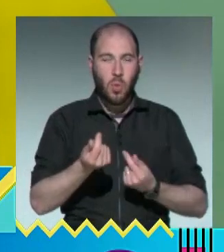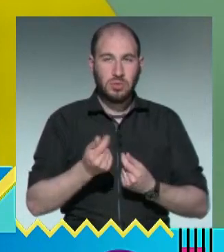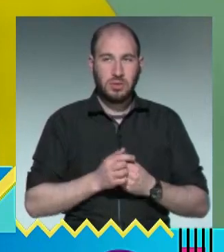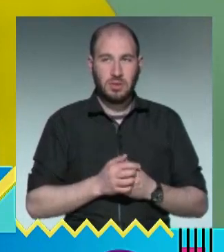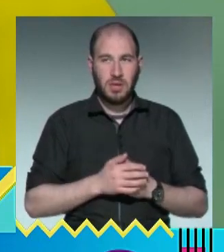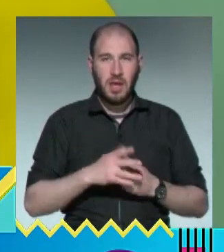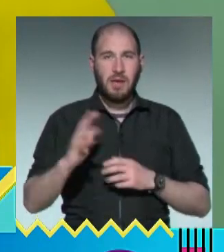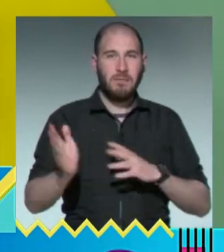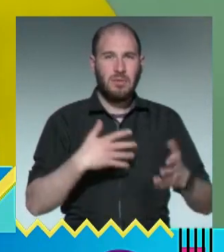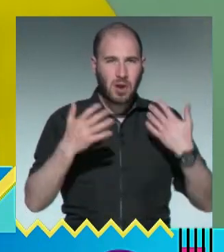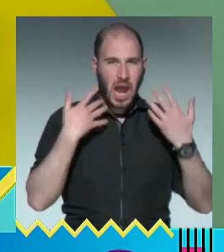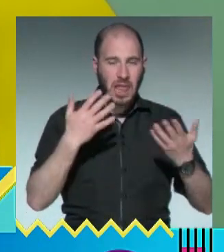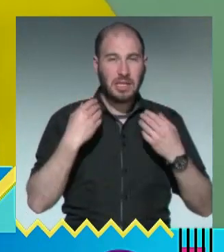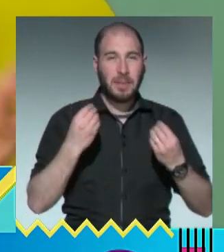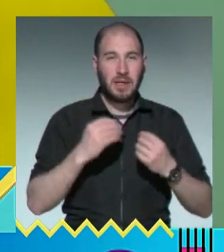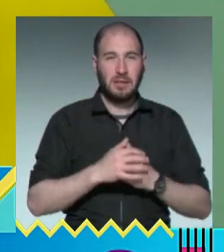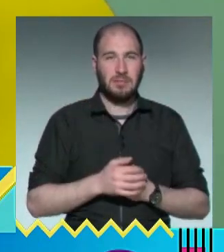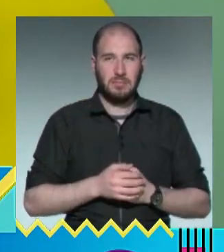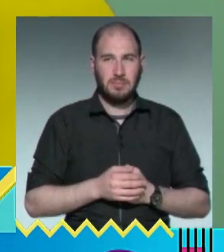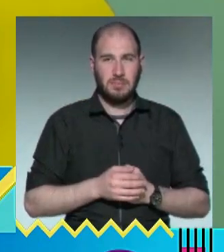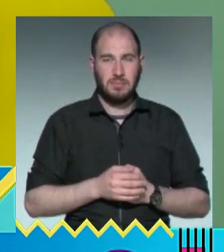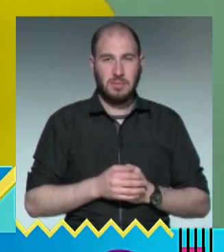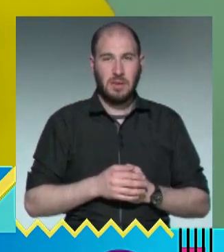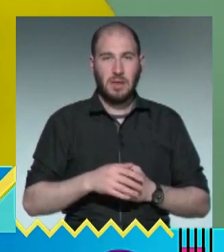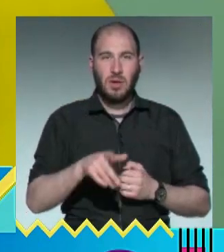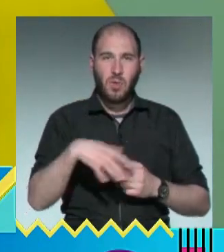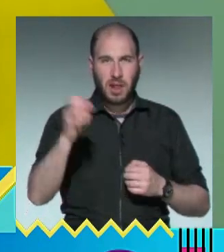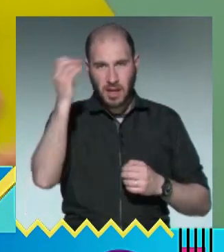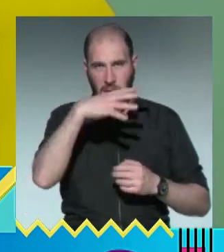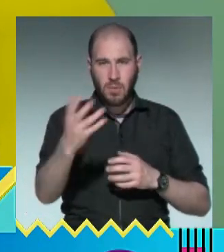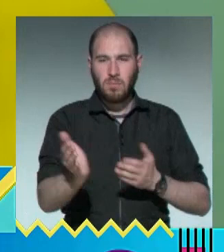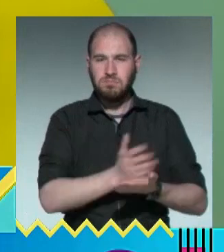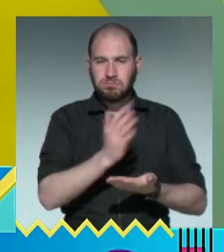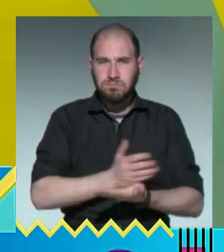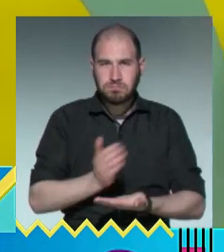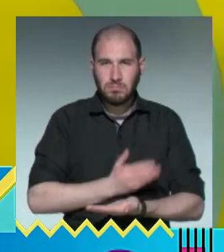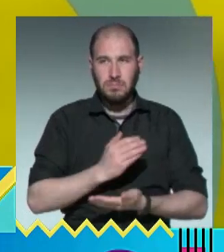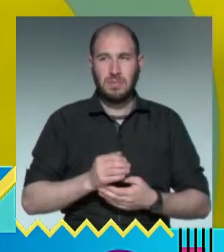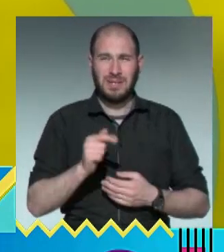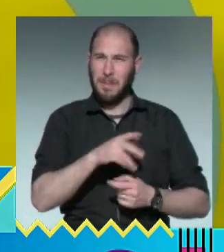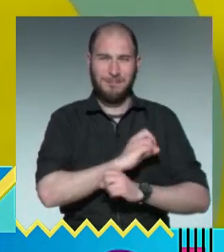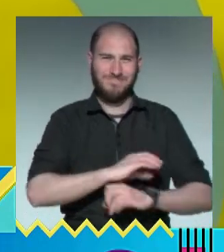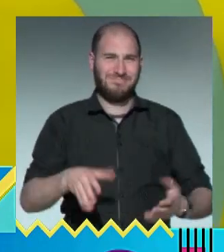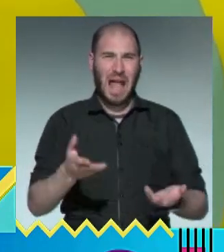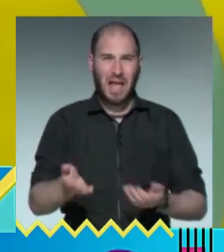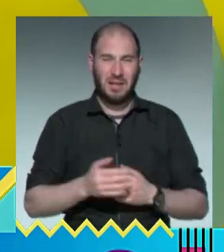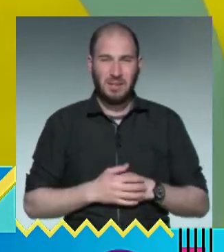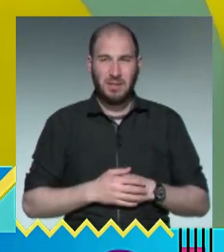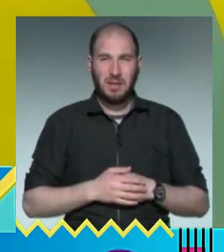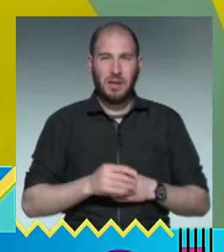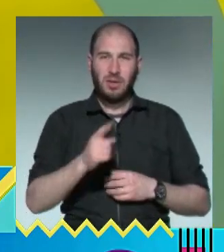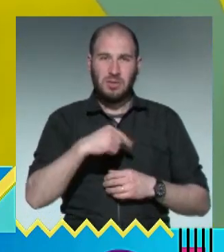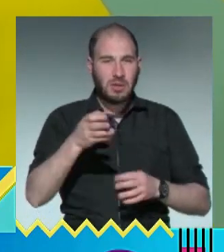día de viento sonda como para limpiar su campito, su lugar, ¿no? Y eso está mal. Lo que tenemos que crear